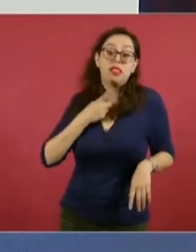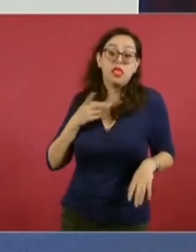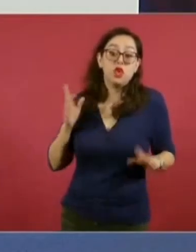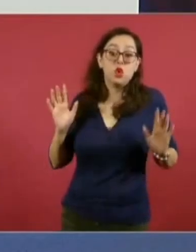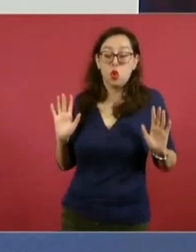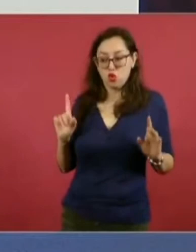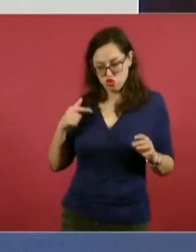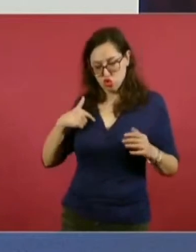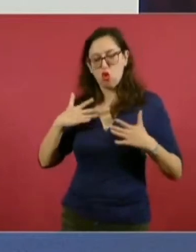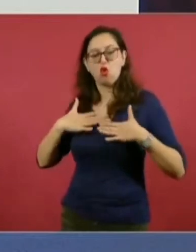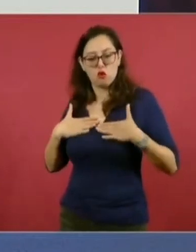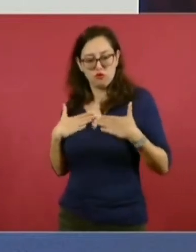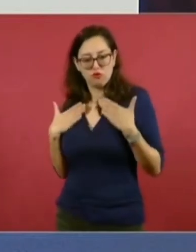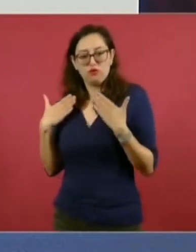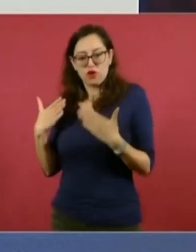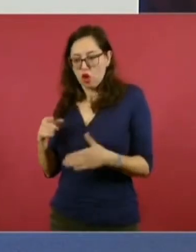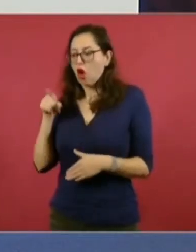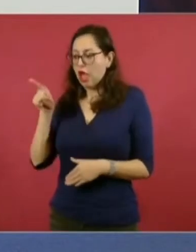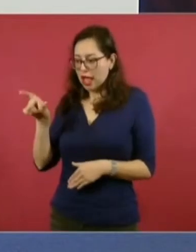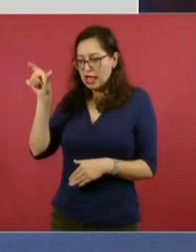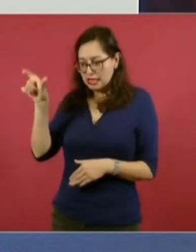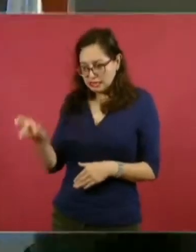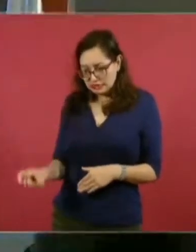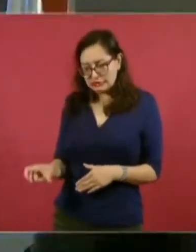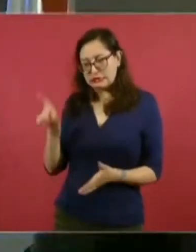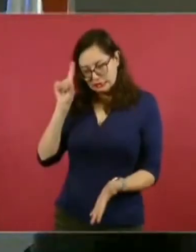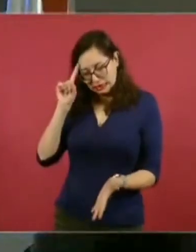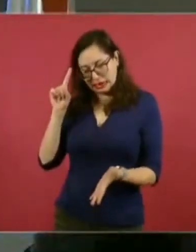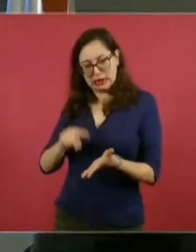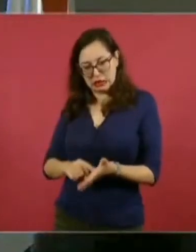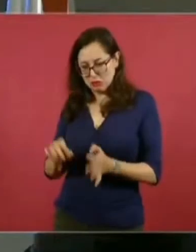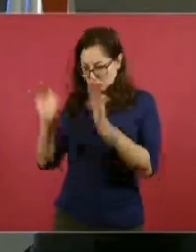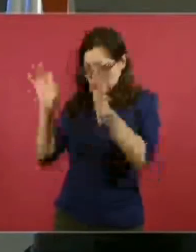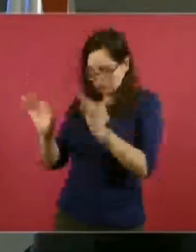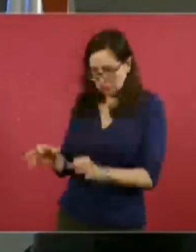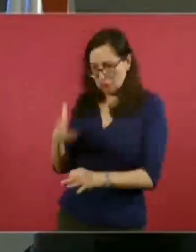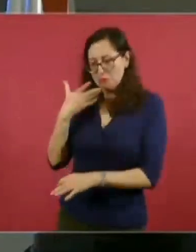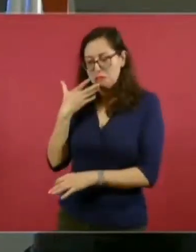¿Quién es ese informante de credibilidad